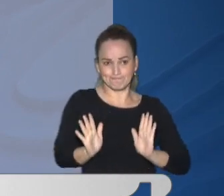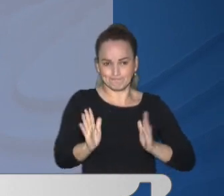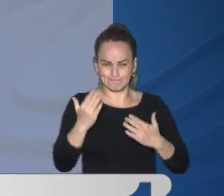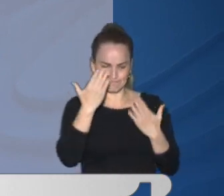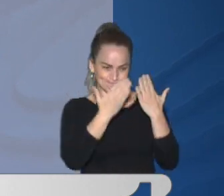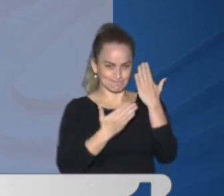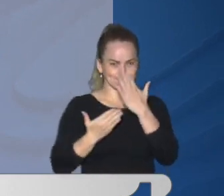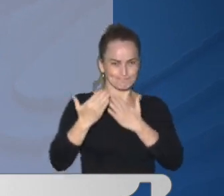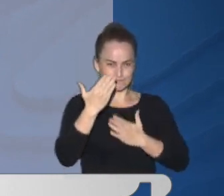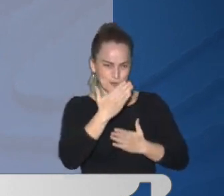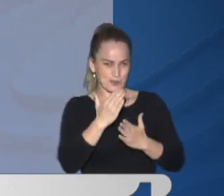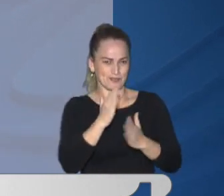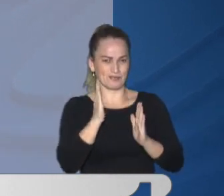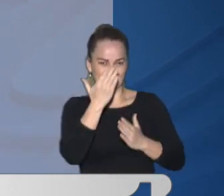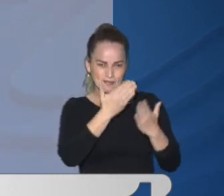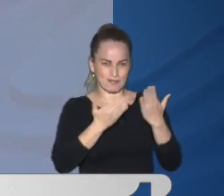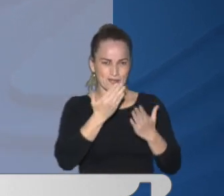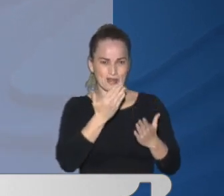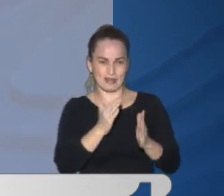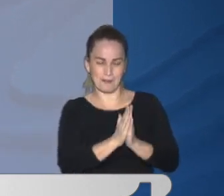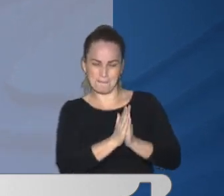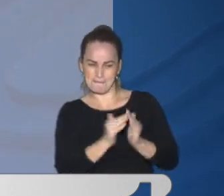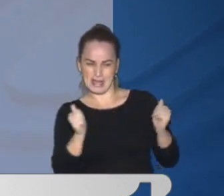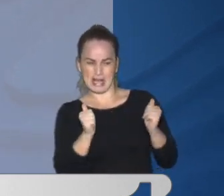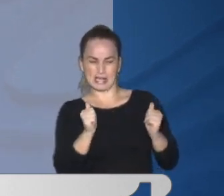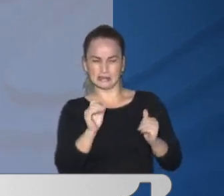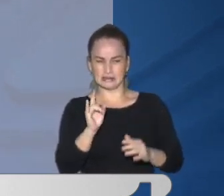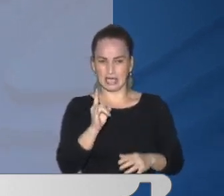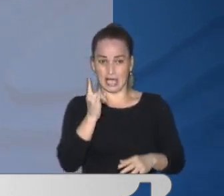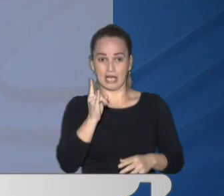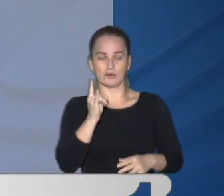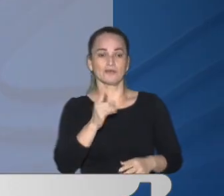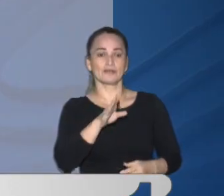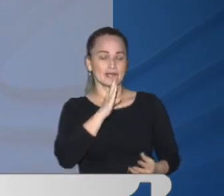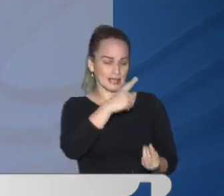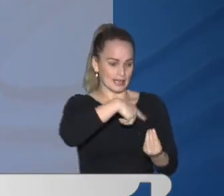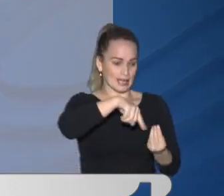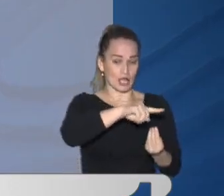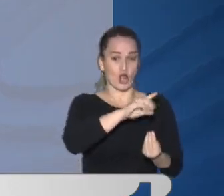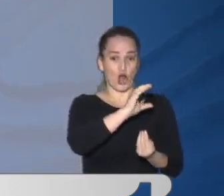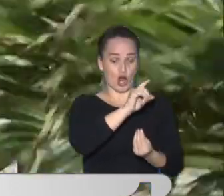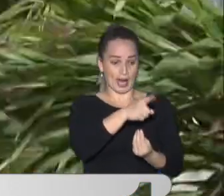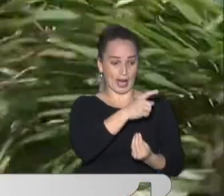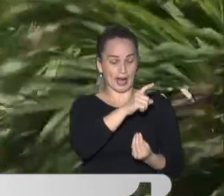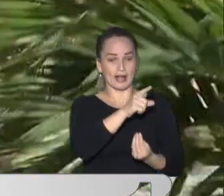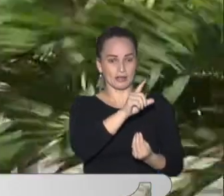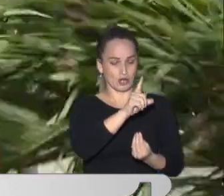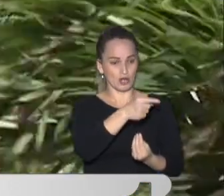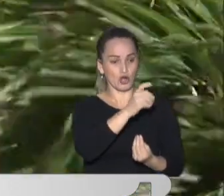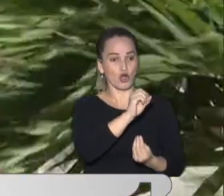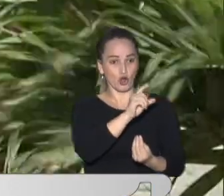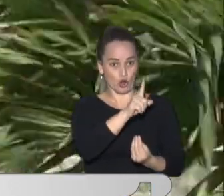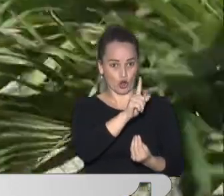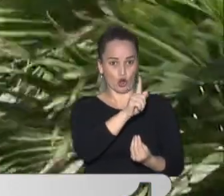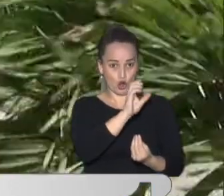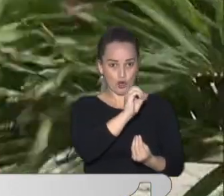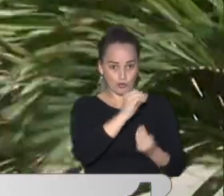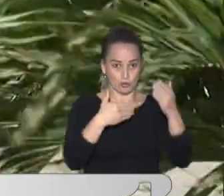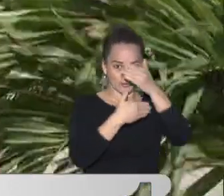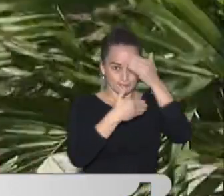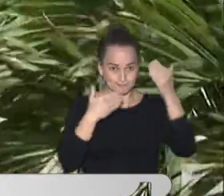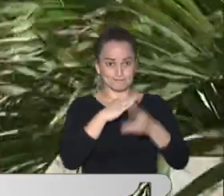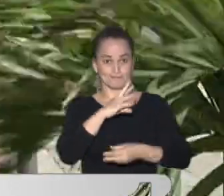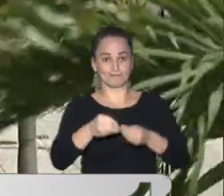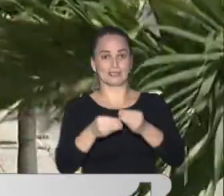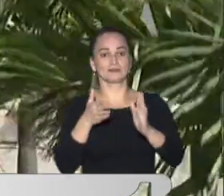descartado de que se trate una acción criminal del llamado Clan del Golfo. Y una última noticia, aquí desde la